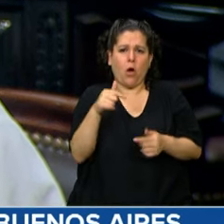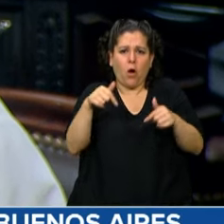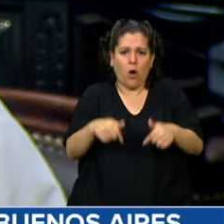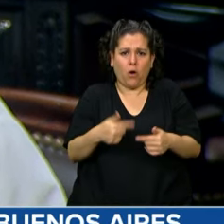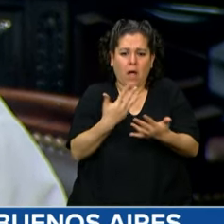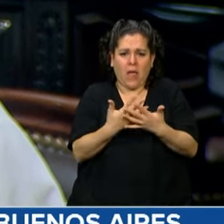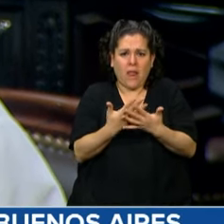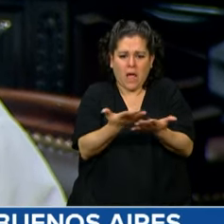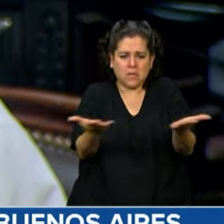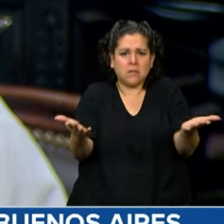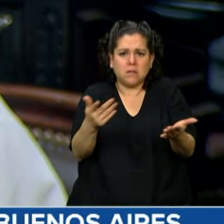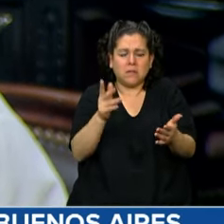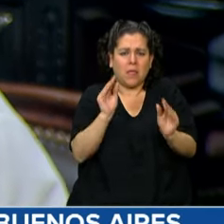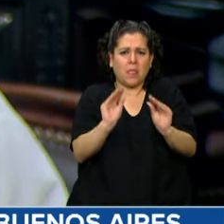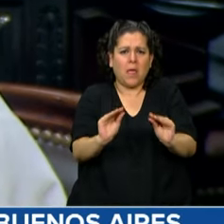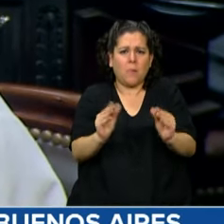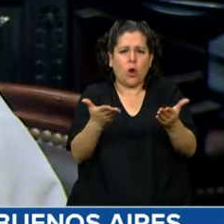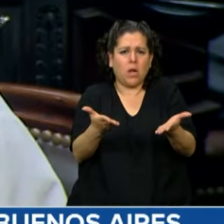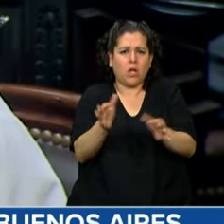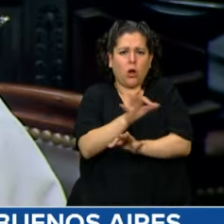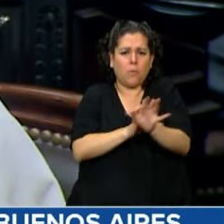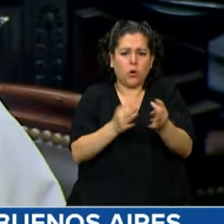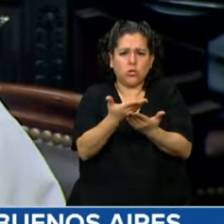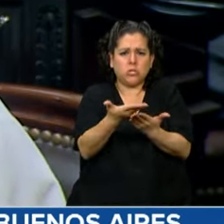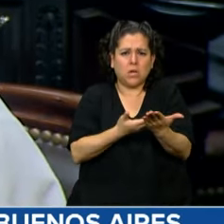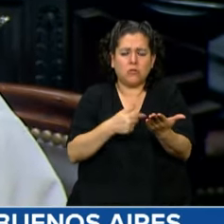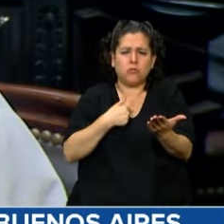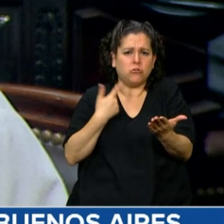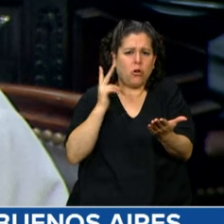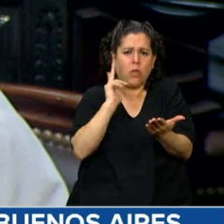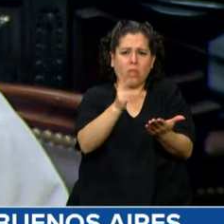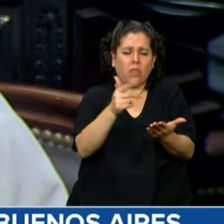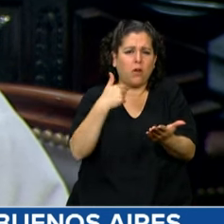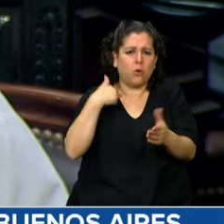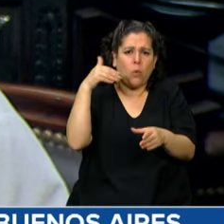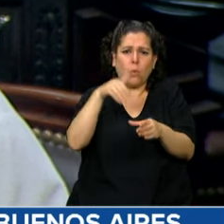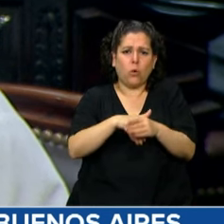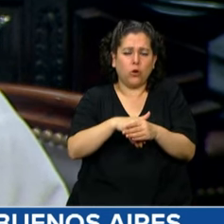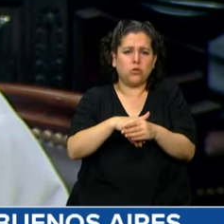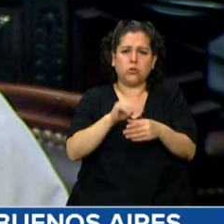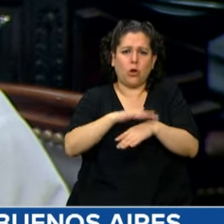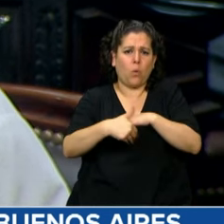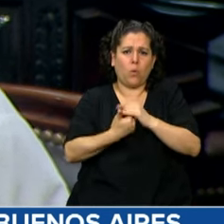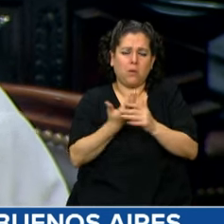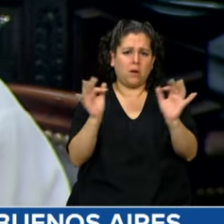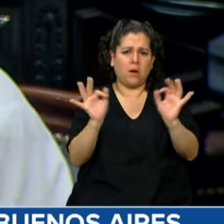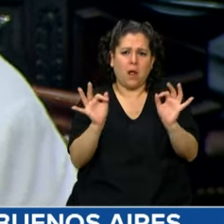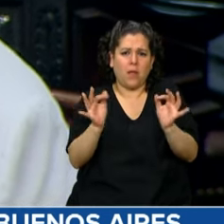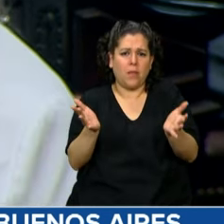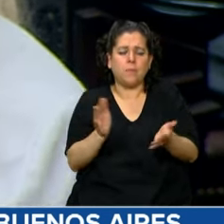adelante nuestro sobre la desprolijidad que este proyecto tiene adelanto por nuestro broque nuestra voluntad de abstenernos